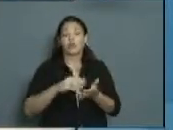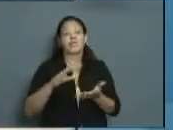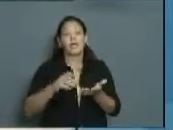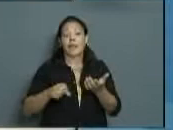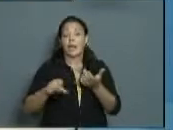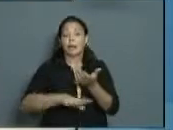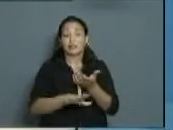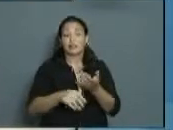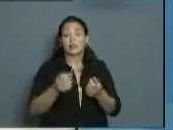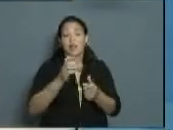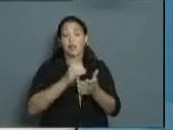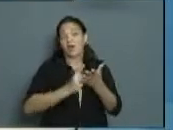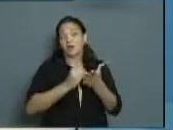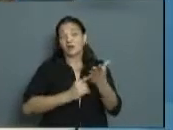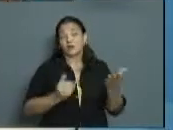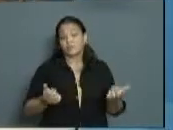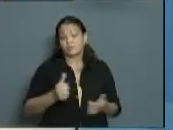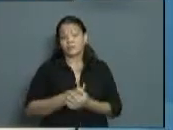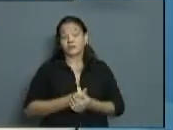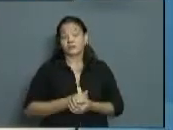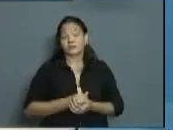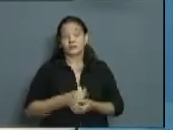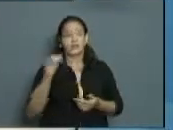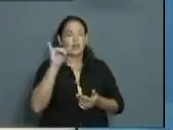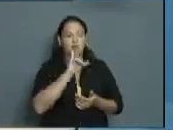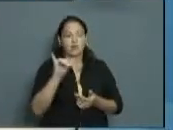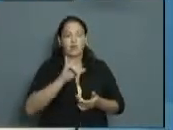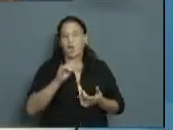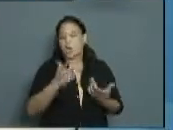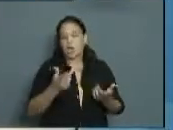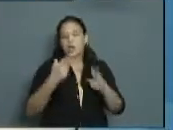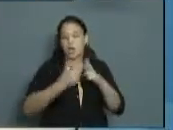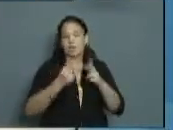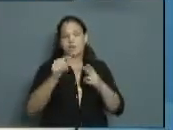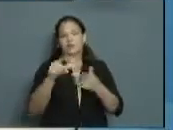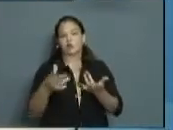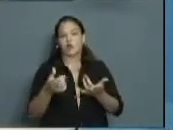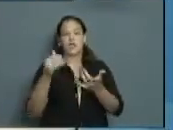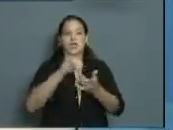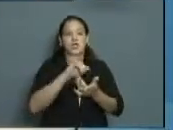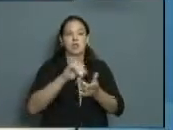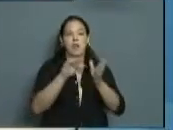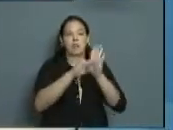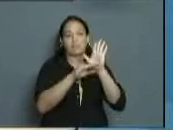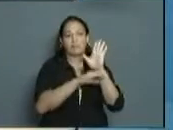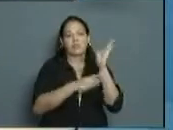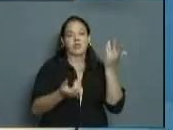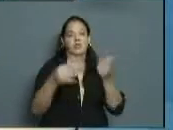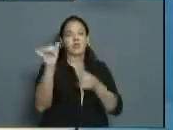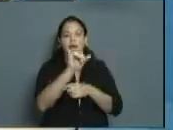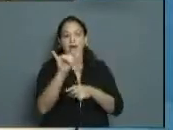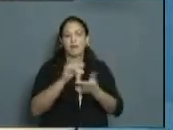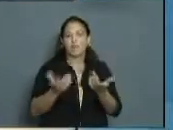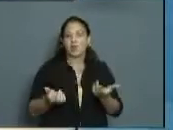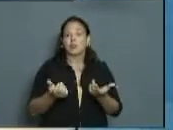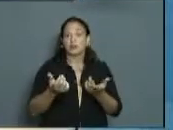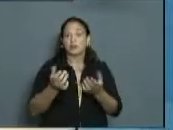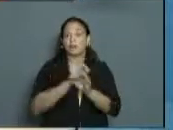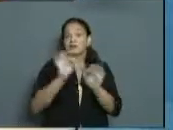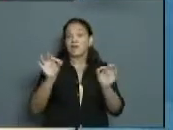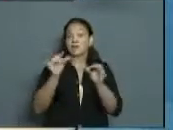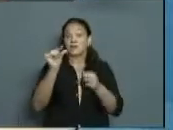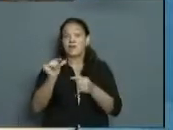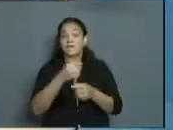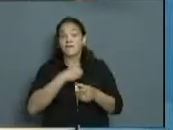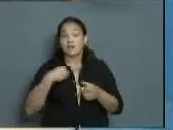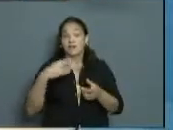hablado del protocolo, dice que para vacunarse con Abdala, las personas que tuvieron síntomas, el protocolo establece 2 meses, pero algunos especialistas también hablan que cuando